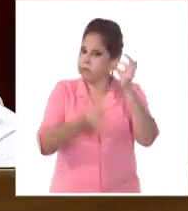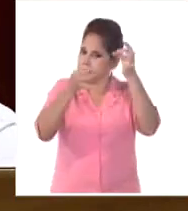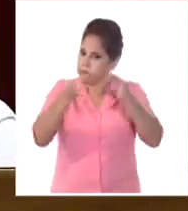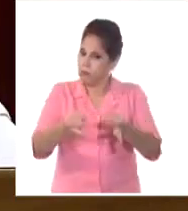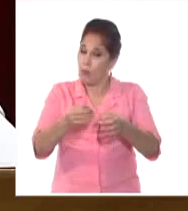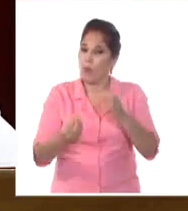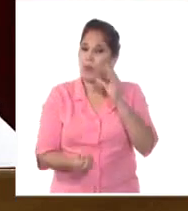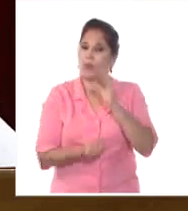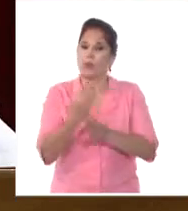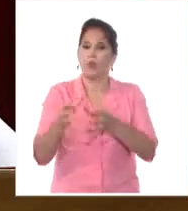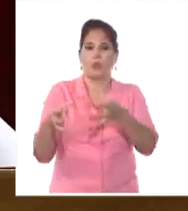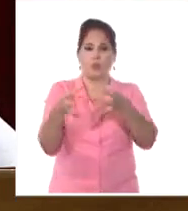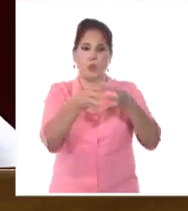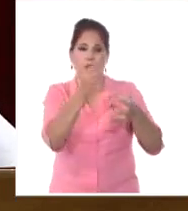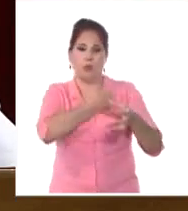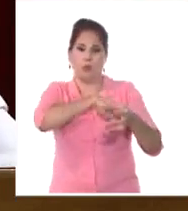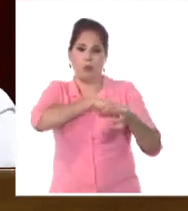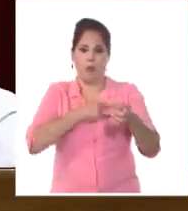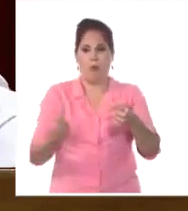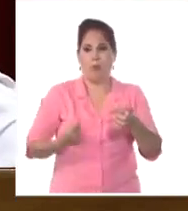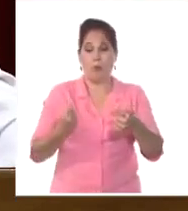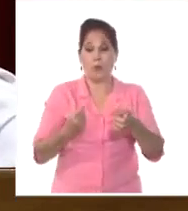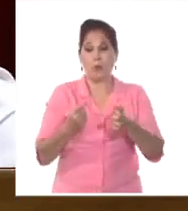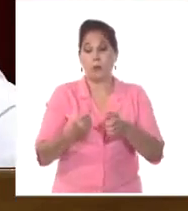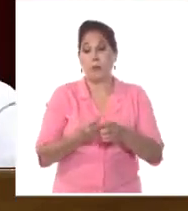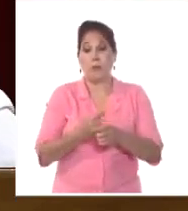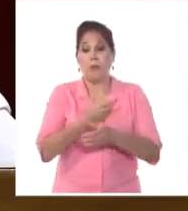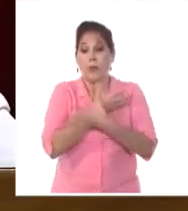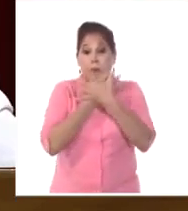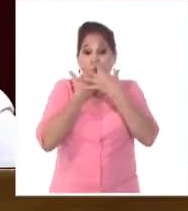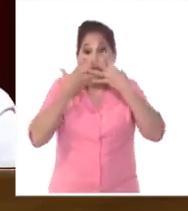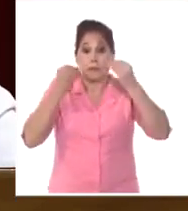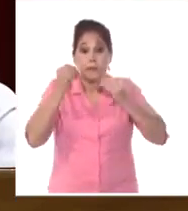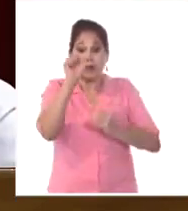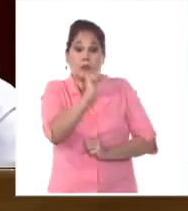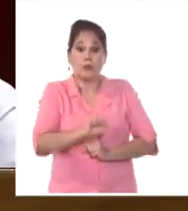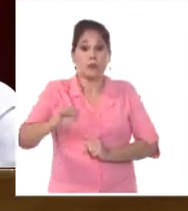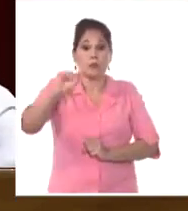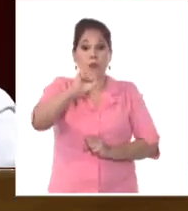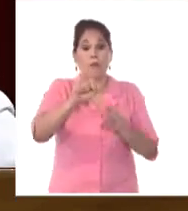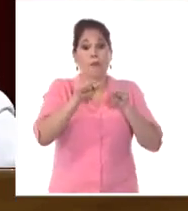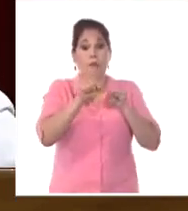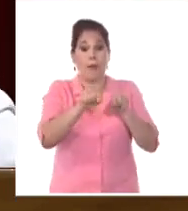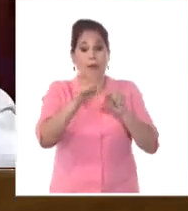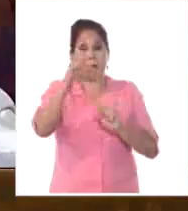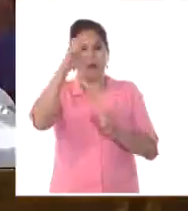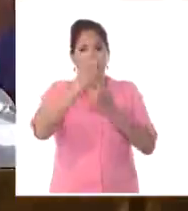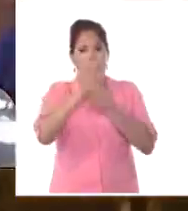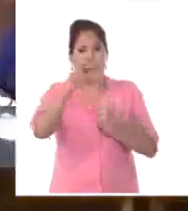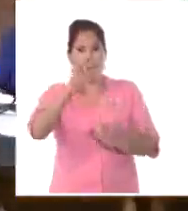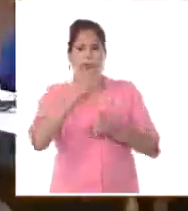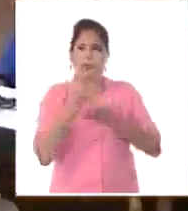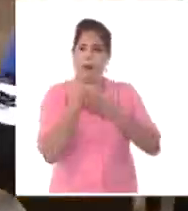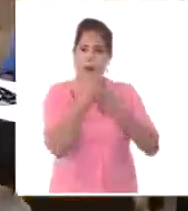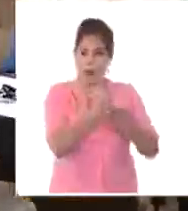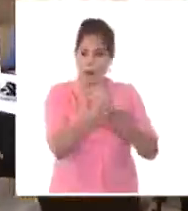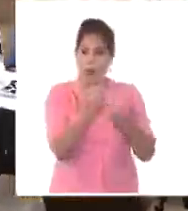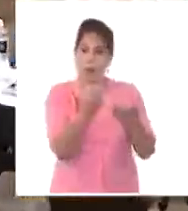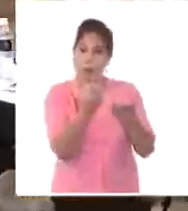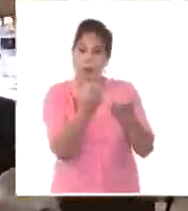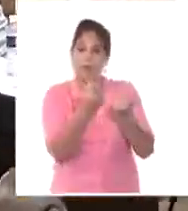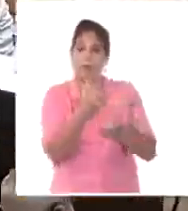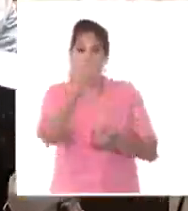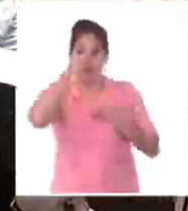fuerza. Cuando desapareció de golpe la comunidad socialista y con ella el CAME, y la economía cubana cayó más